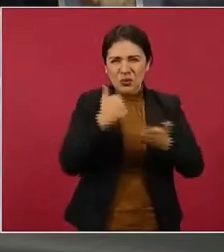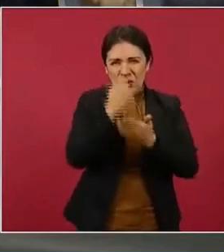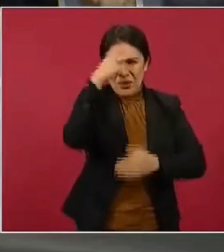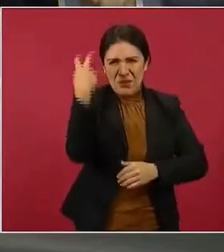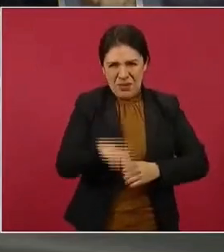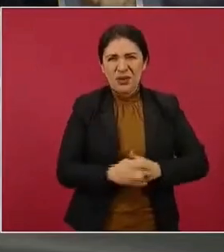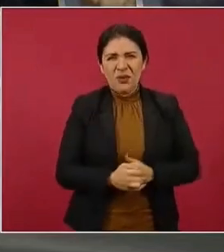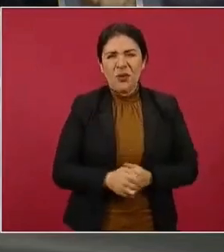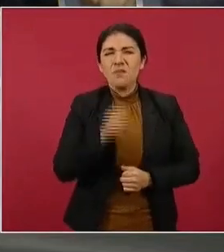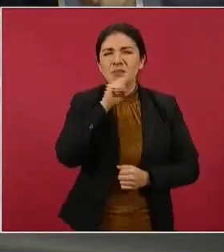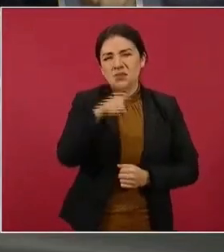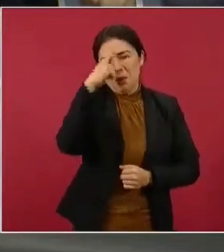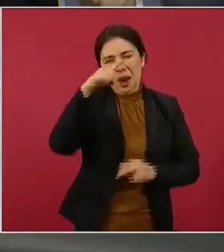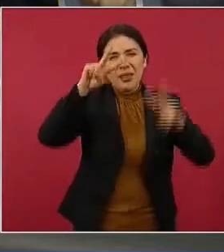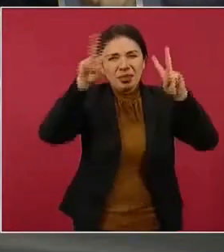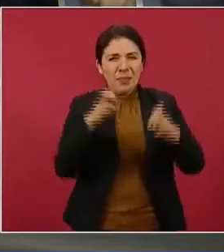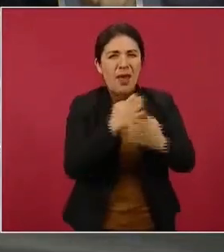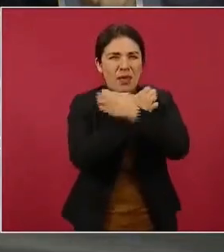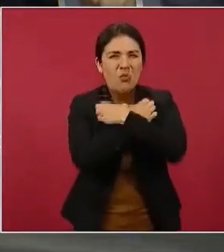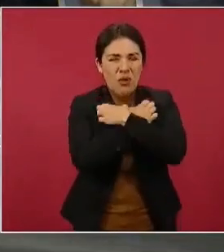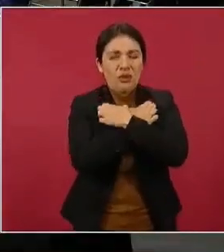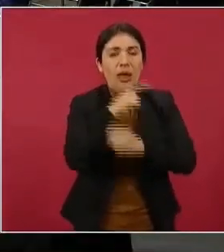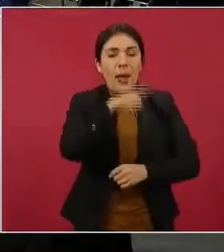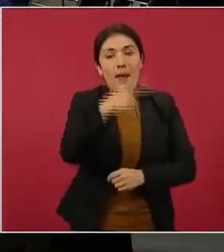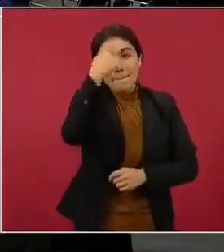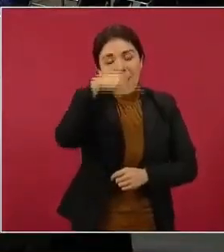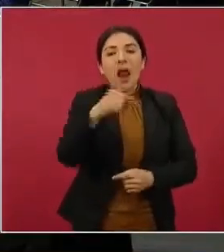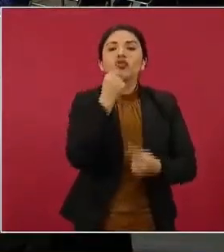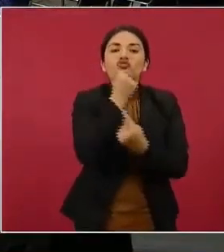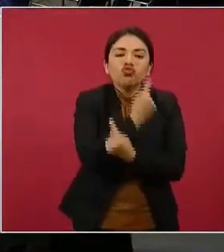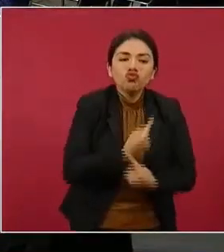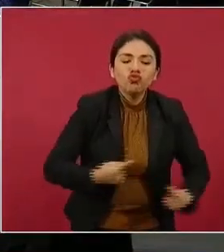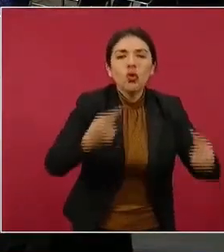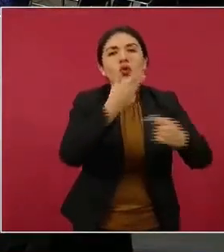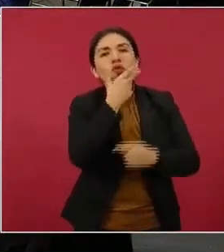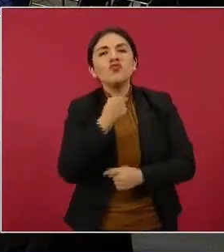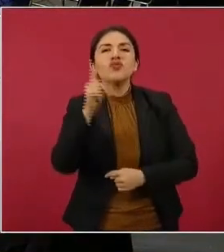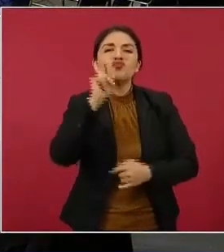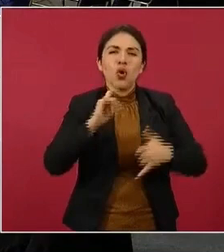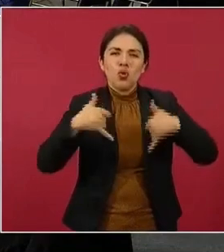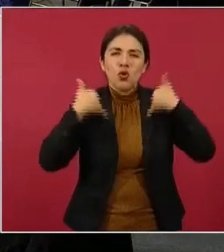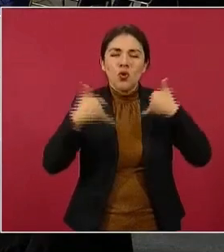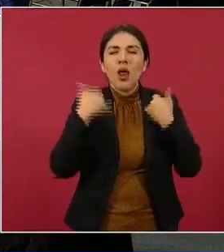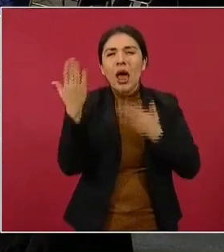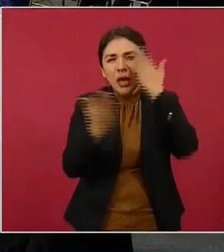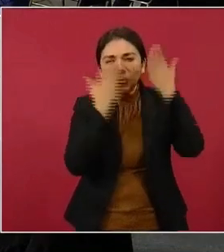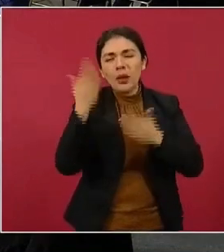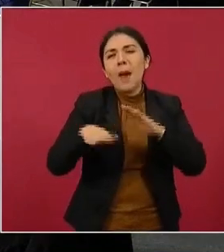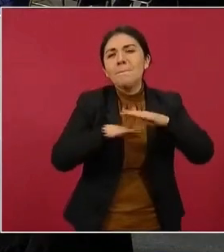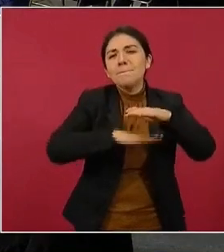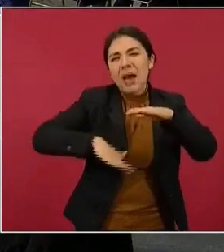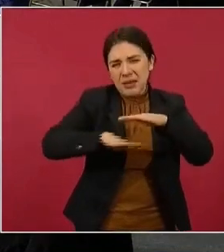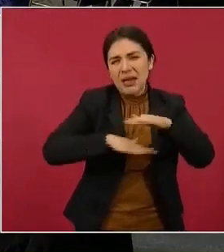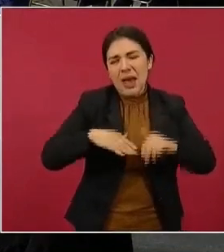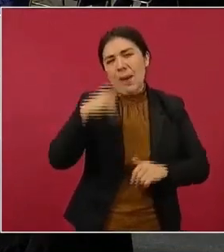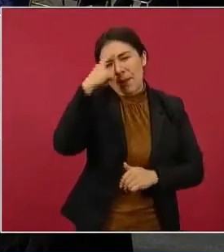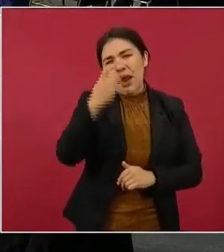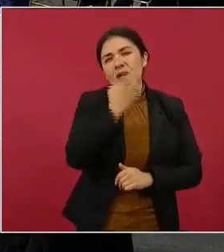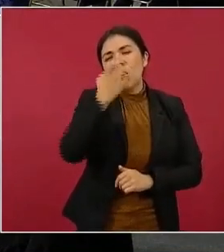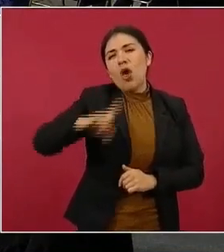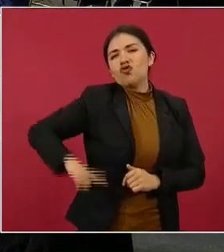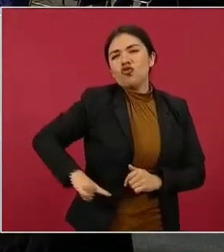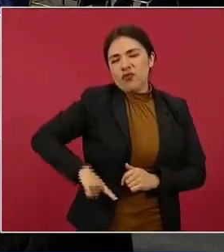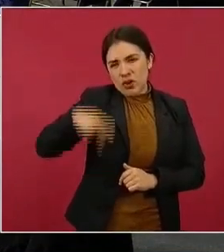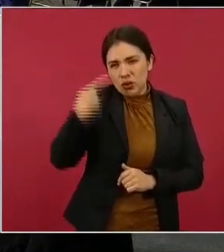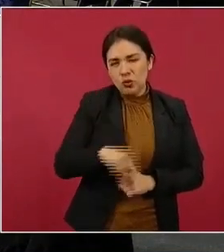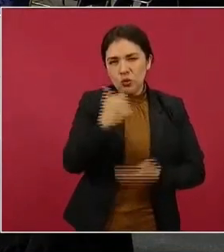México a propósito de la educación, que está destinado a niños y a niñas de educación básica, estudiantes aquí para escuelas públicas en la